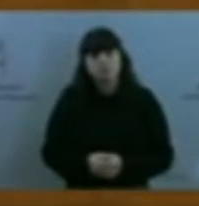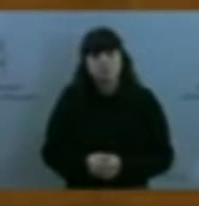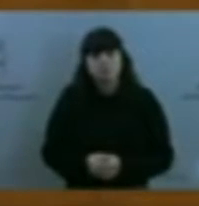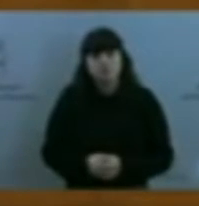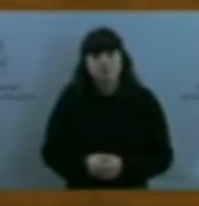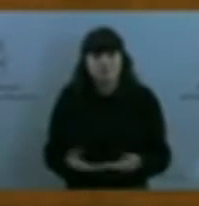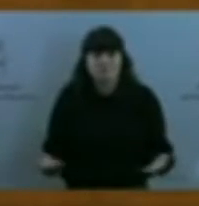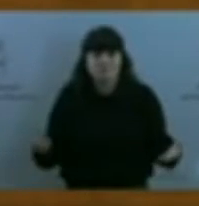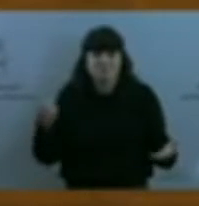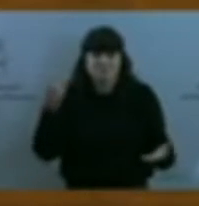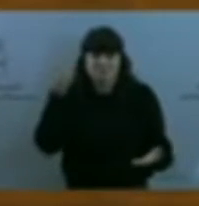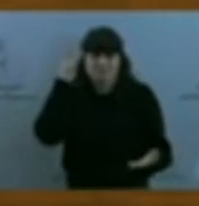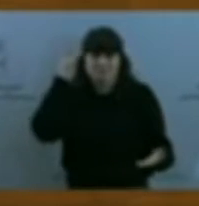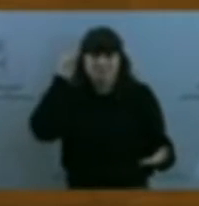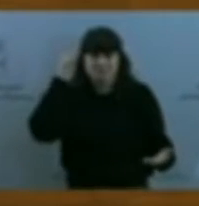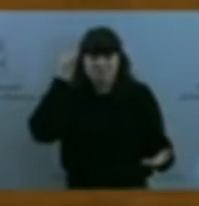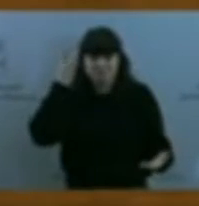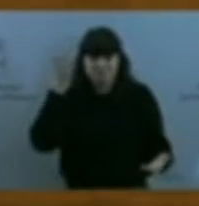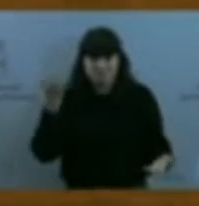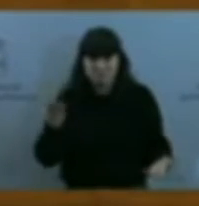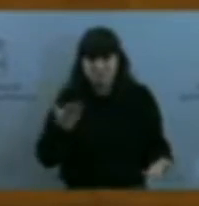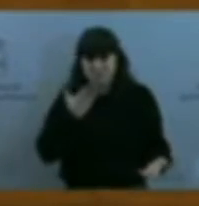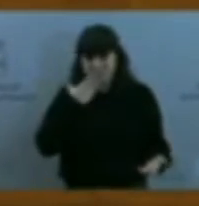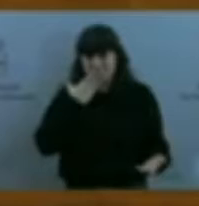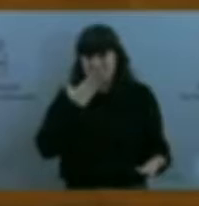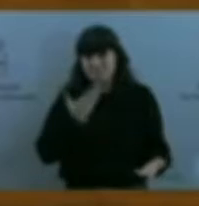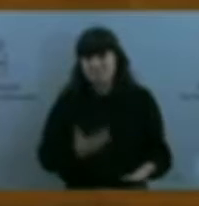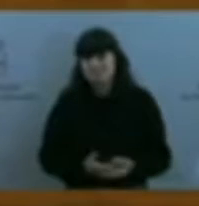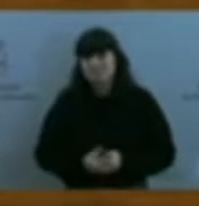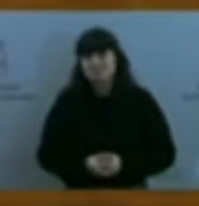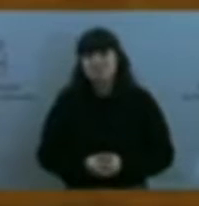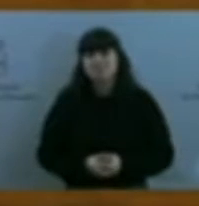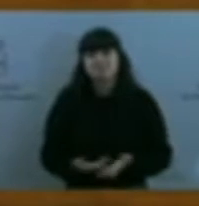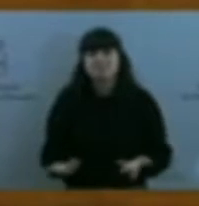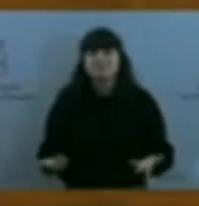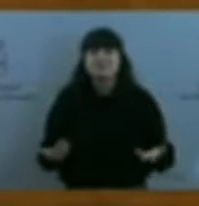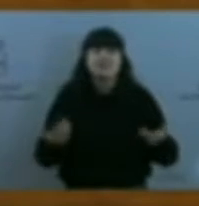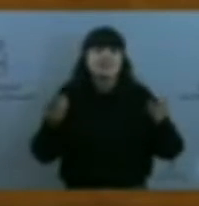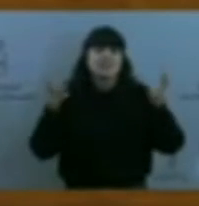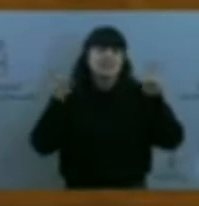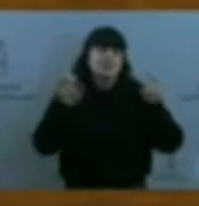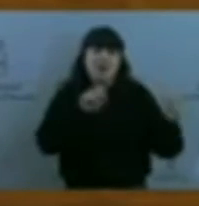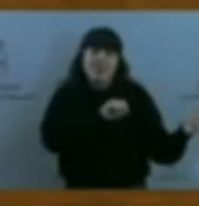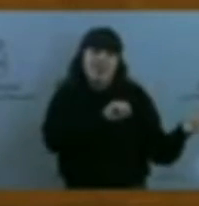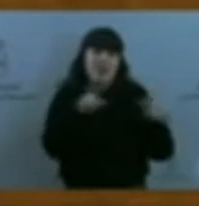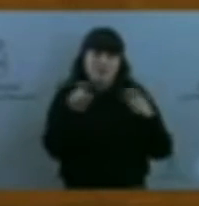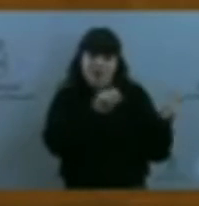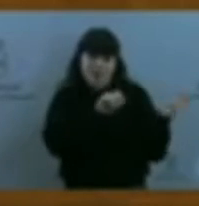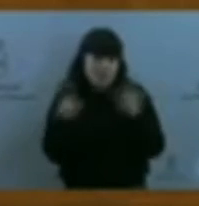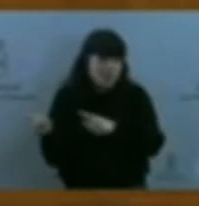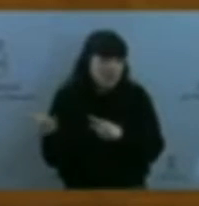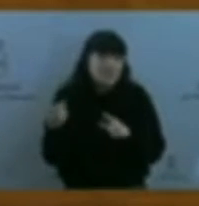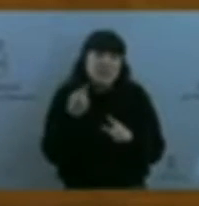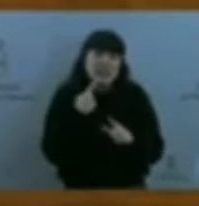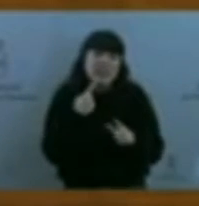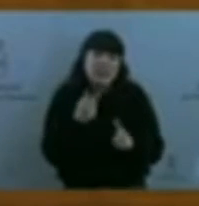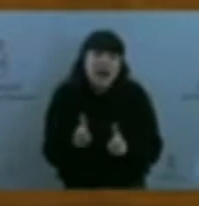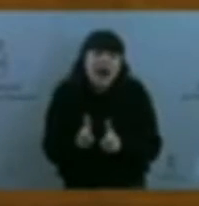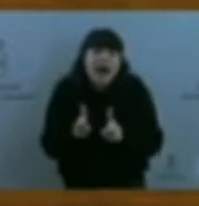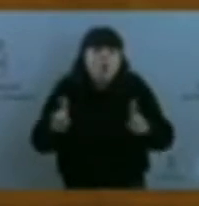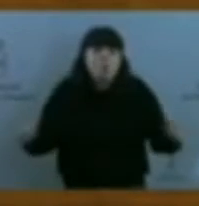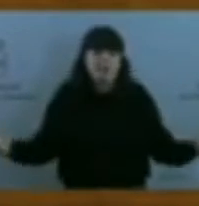las derivaciones a los hospitales de la República se afirma que se aumentarán en lo posible y se ofrecerán a los pacientes y usuarios en la medida